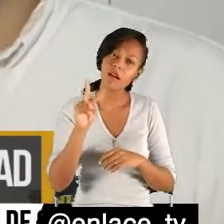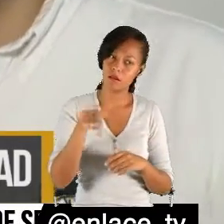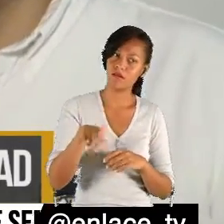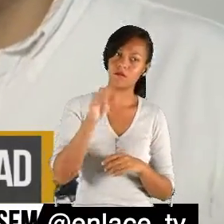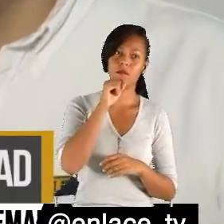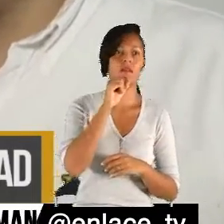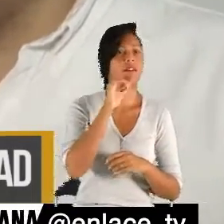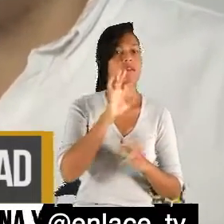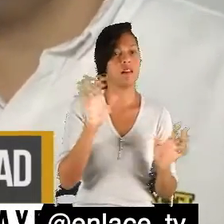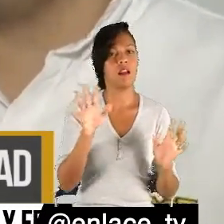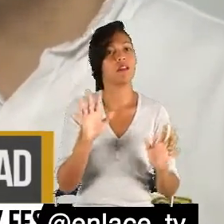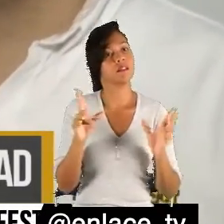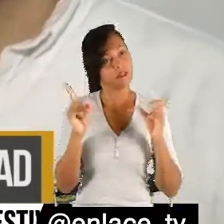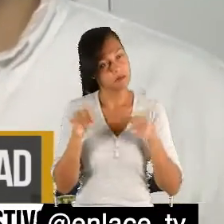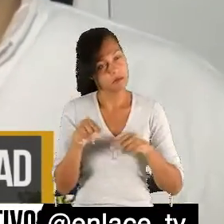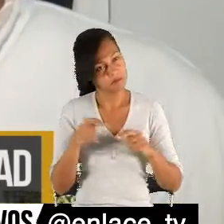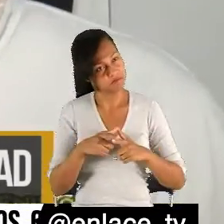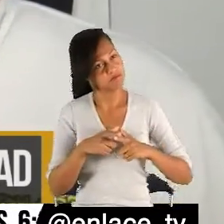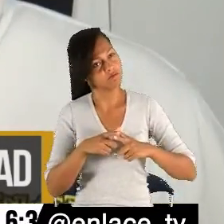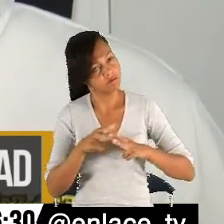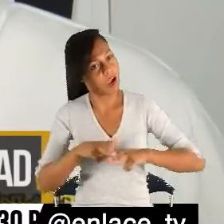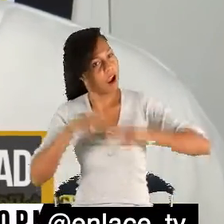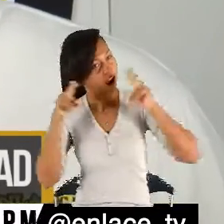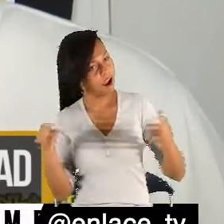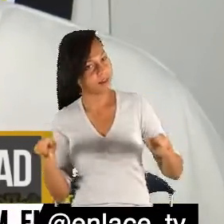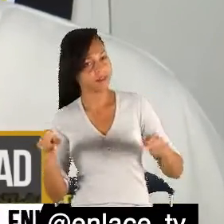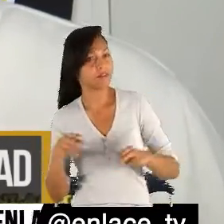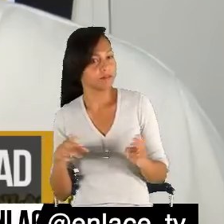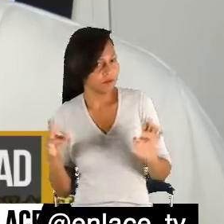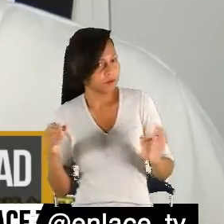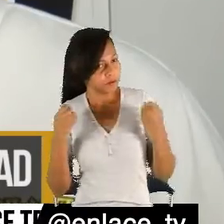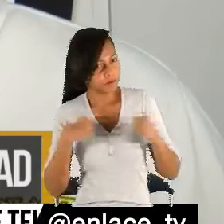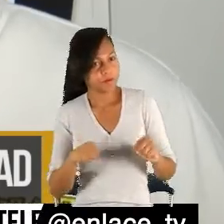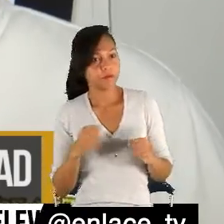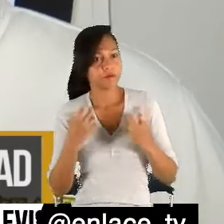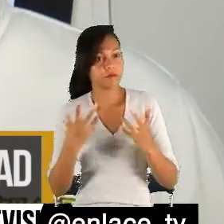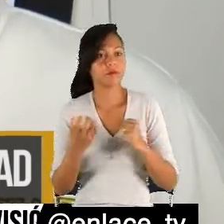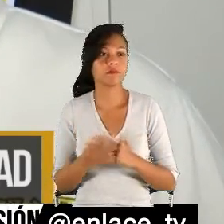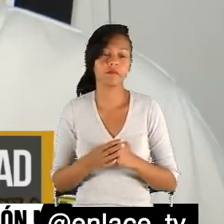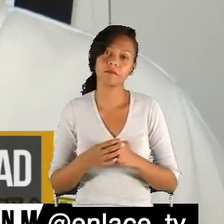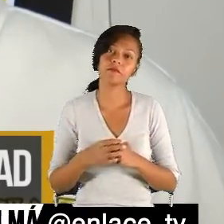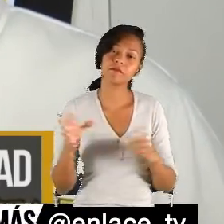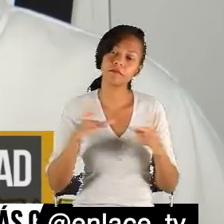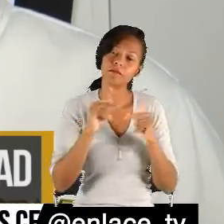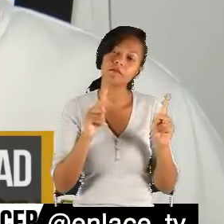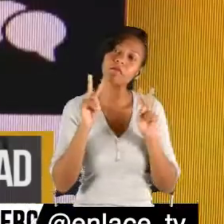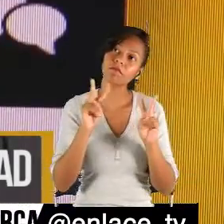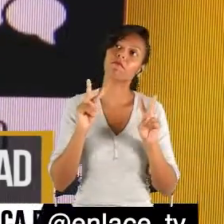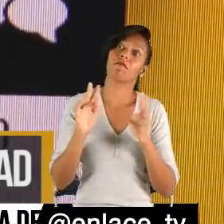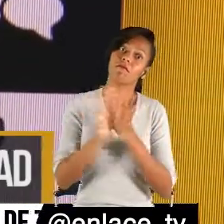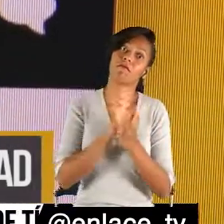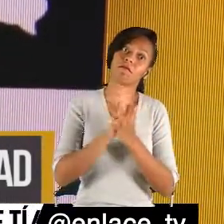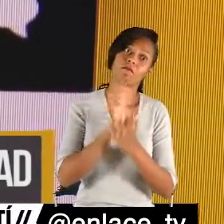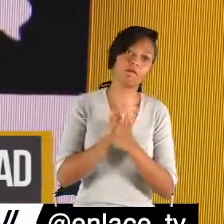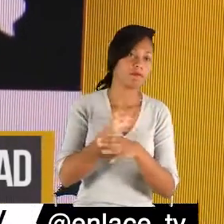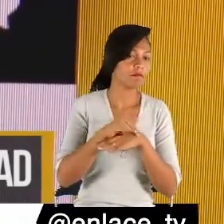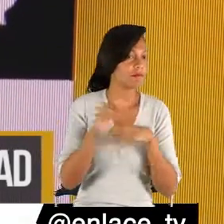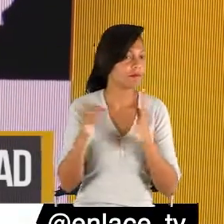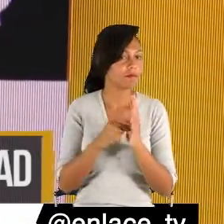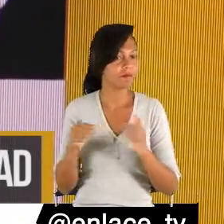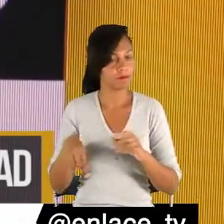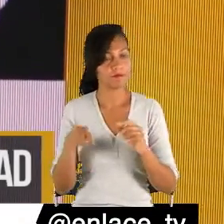más de la región ampliar un poco el panorama y pues que sea un portal donde la gente se pueda estar informada enlace televisión